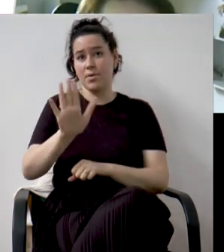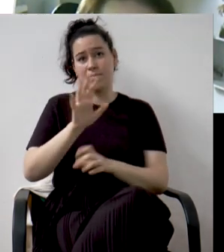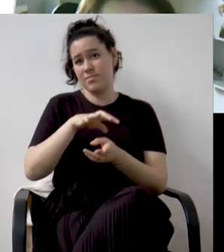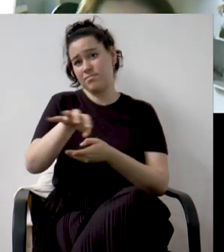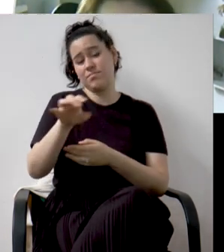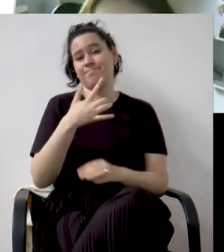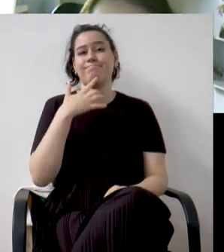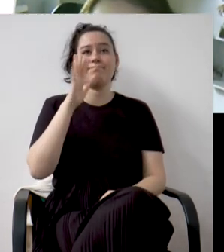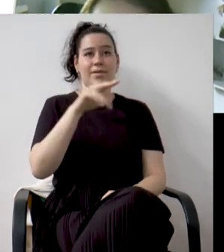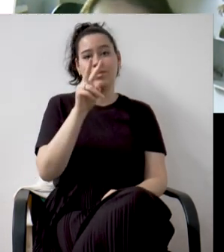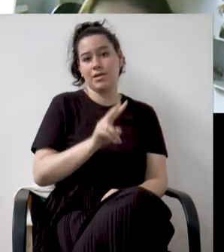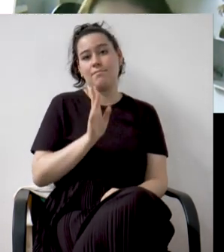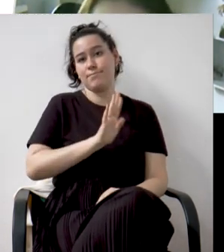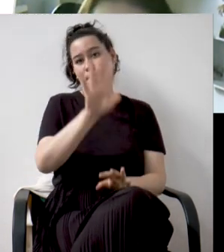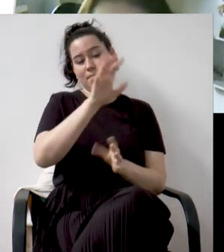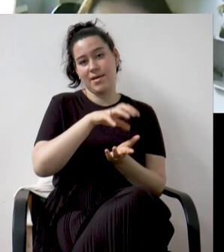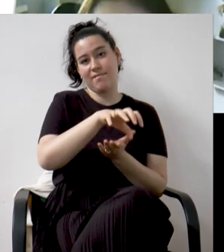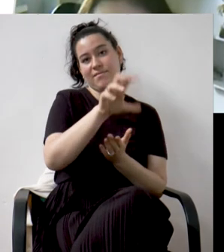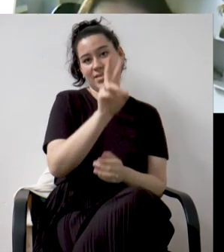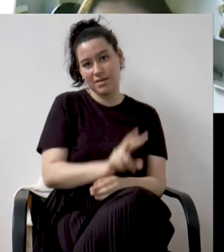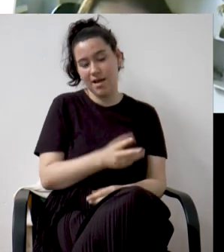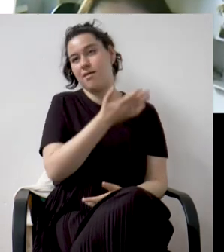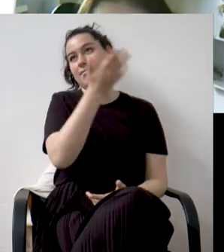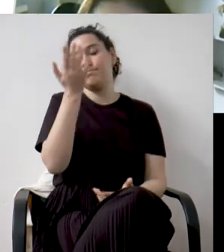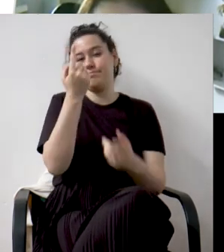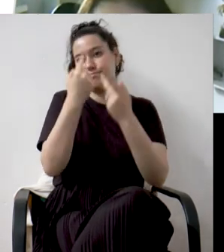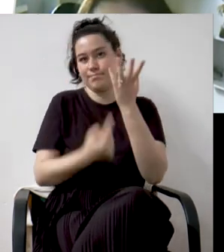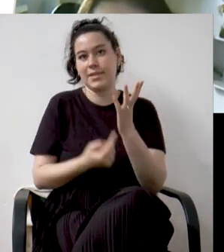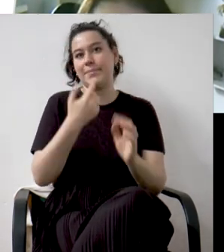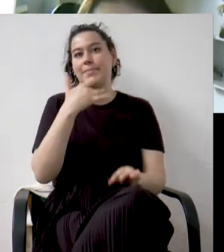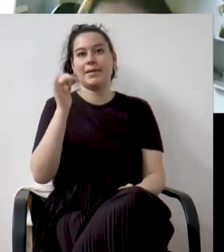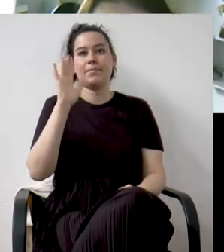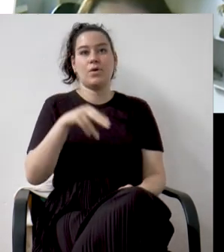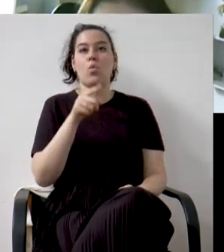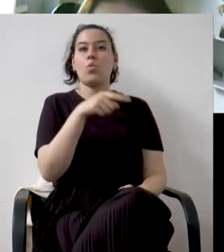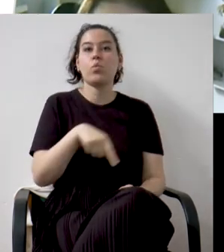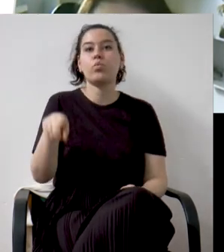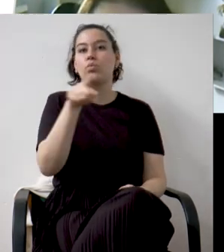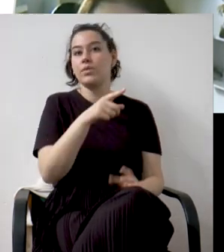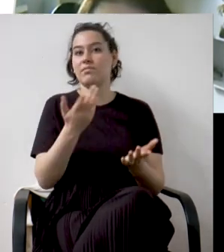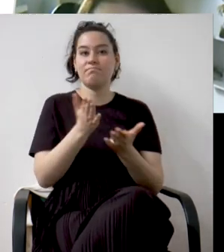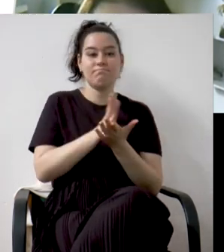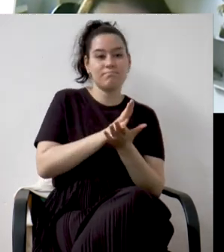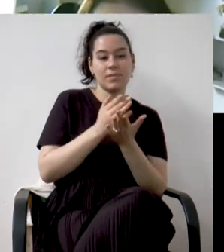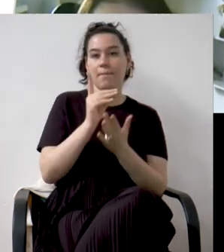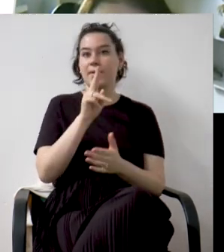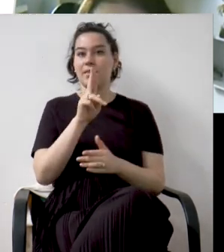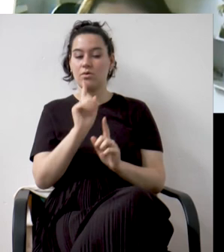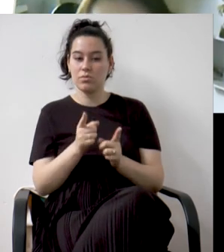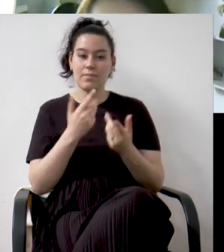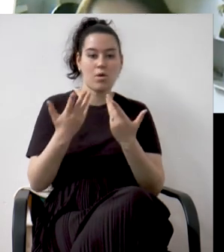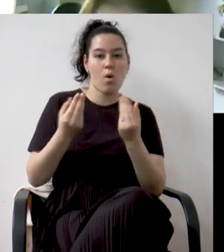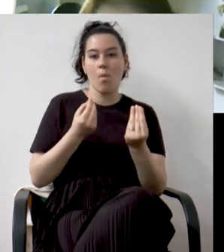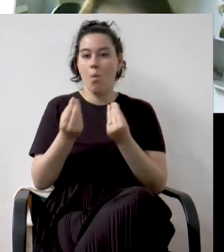el caso de veterinaria, es la propia veterinaria, en el caso de... ¿no? Pero, por ejemplo, los PDU estamos en un limbo y tenemos referencia